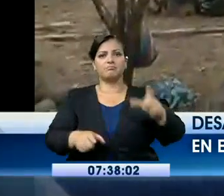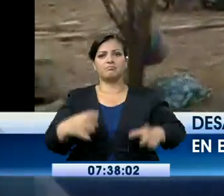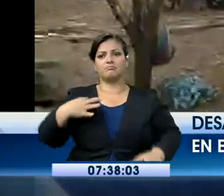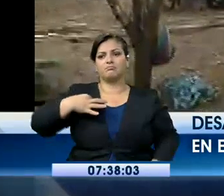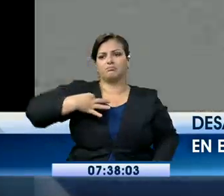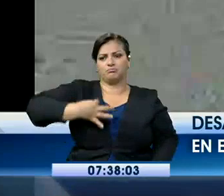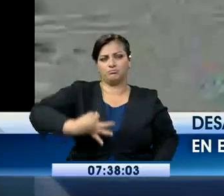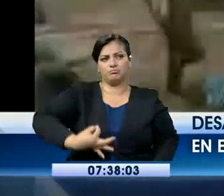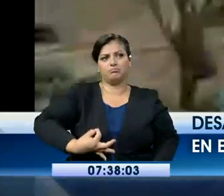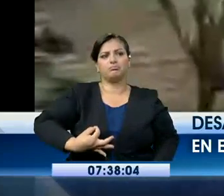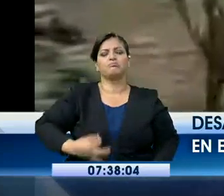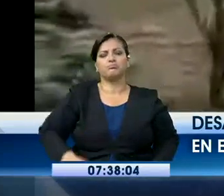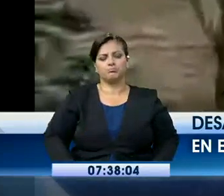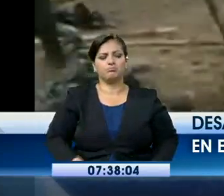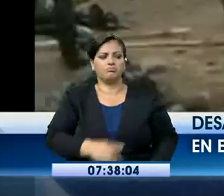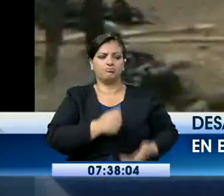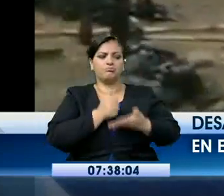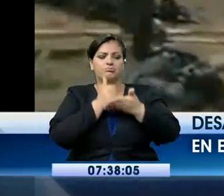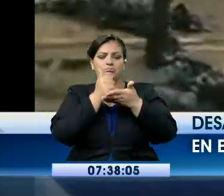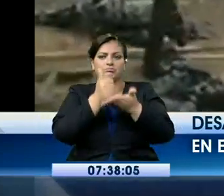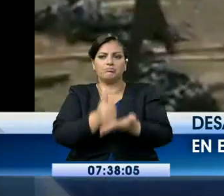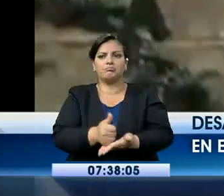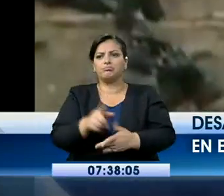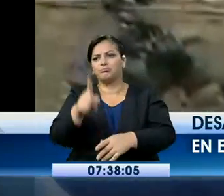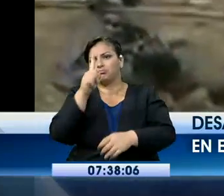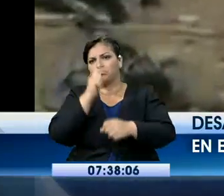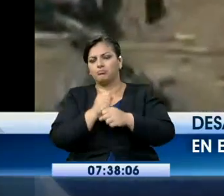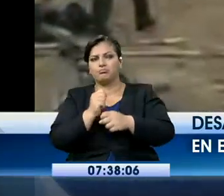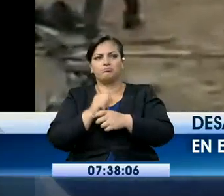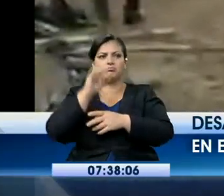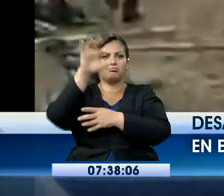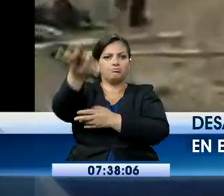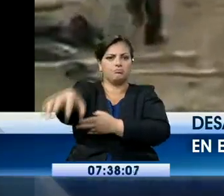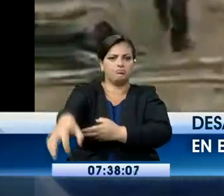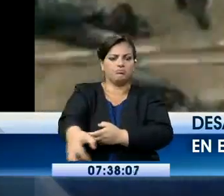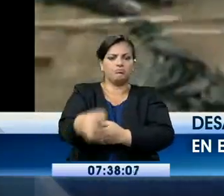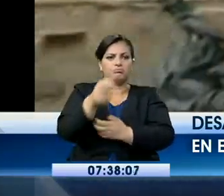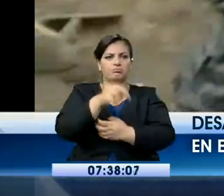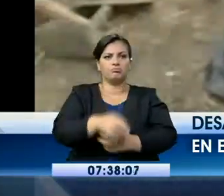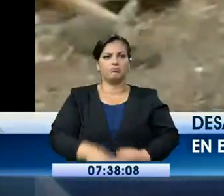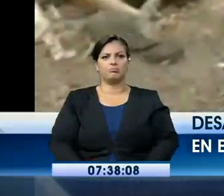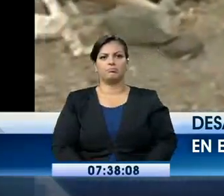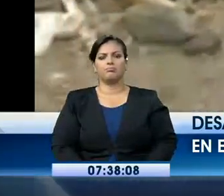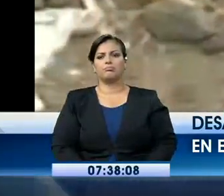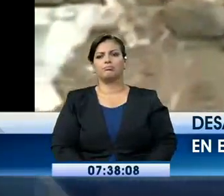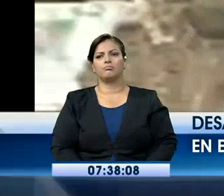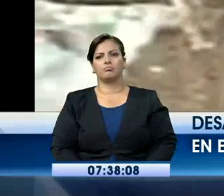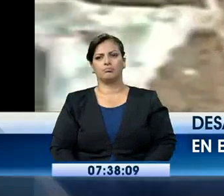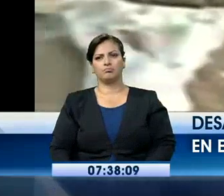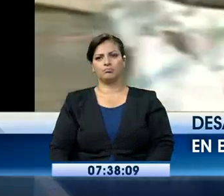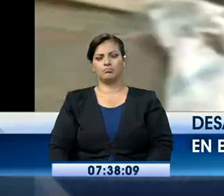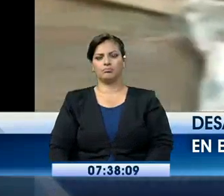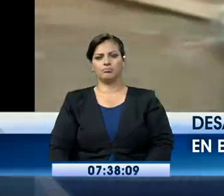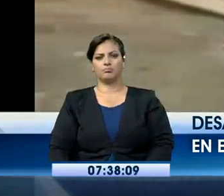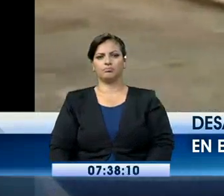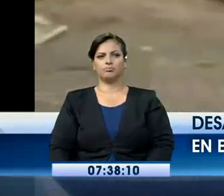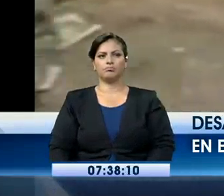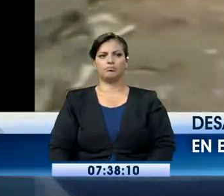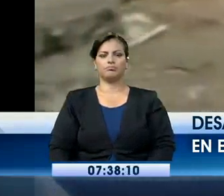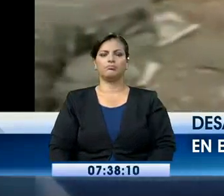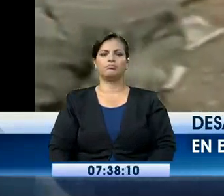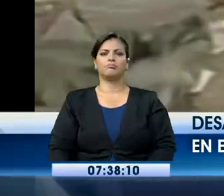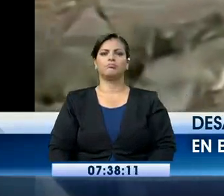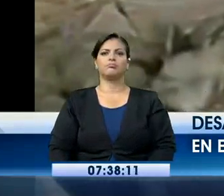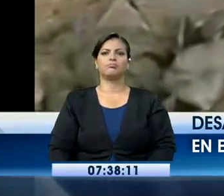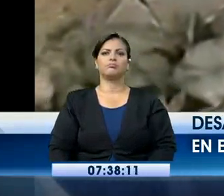que se participó de esta operación para retirar las improvisadas viviendas que ya se habían levantado en